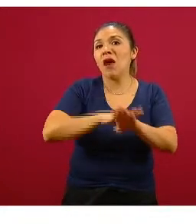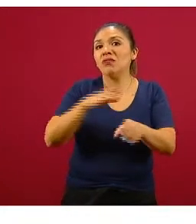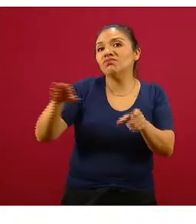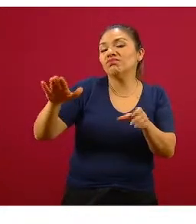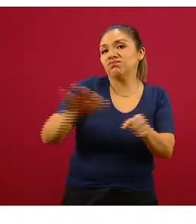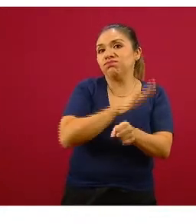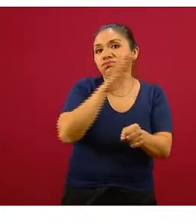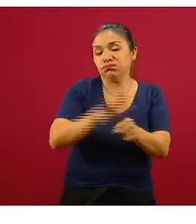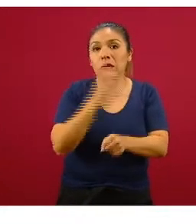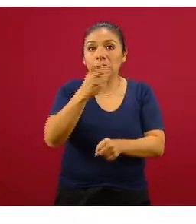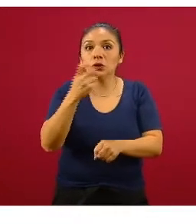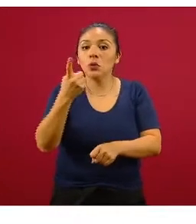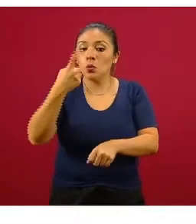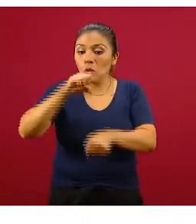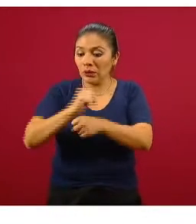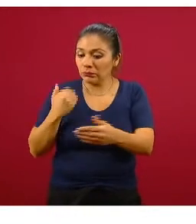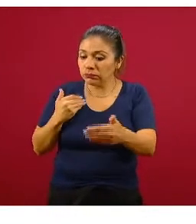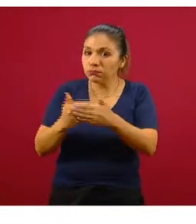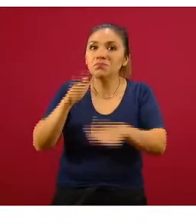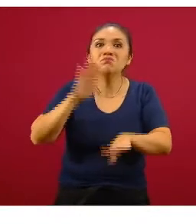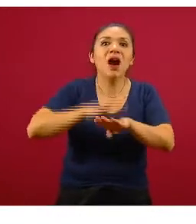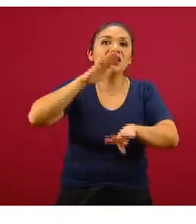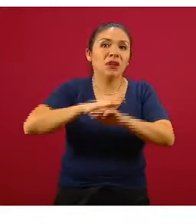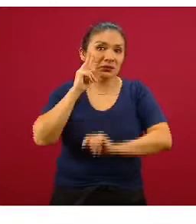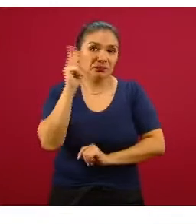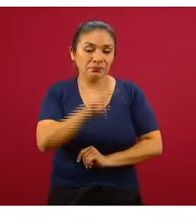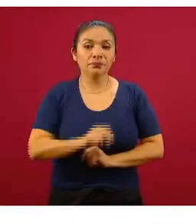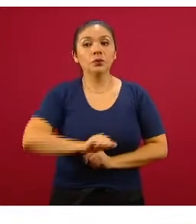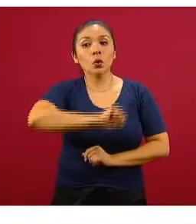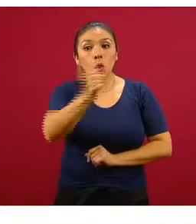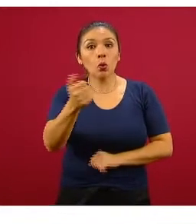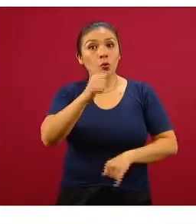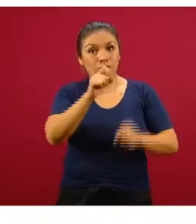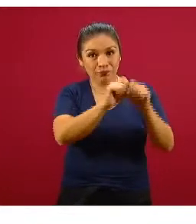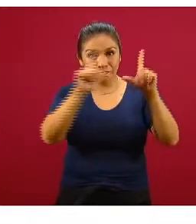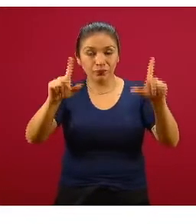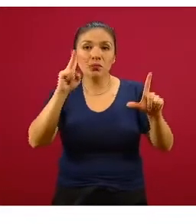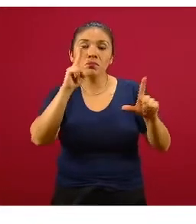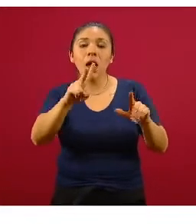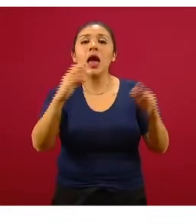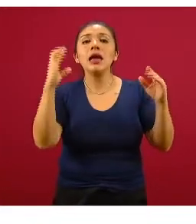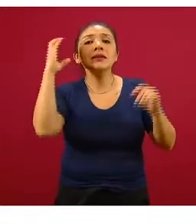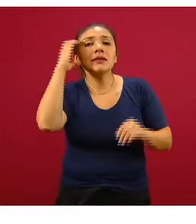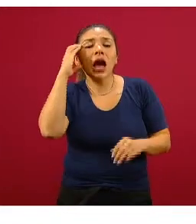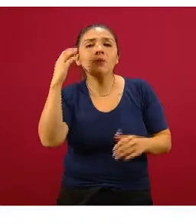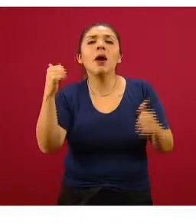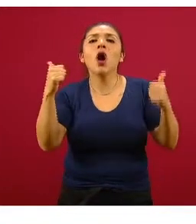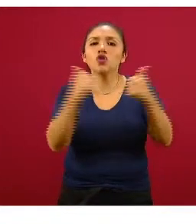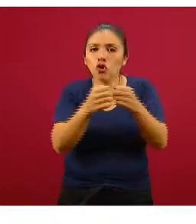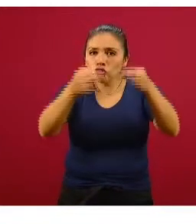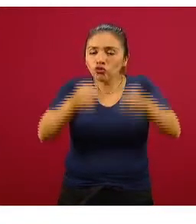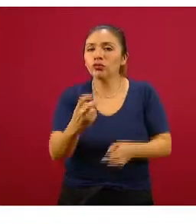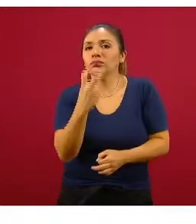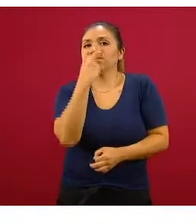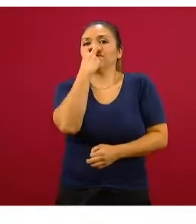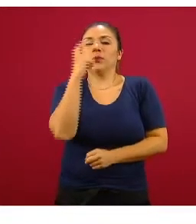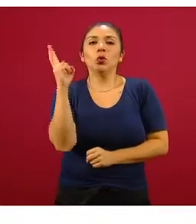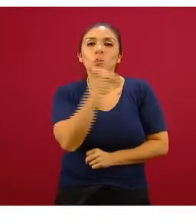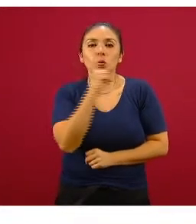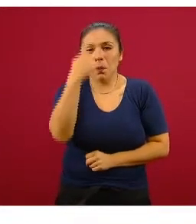semana. En la siguiente diapositiva veremos específicamente las camas con ventilador, que son las que se destinan para pacientes